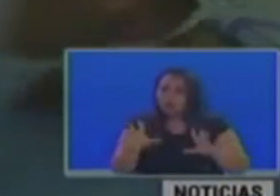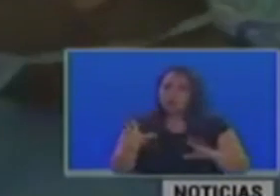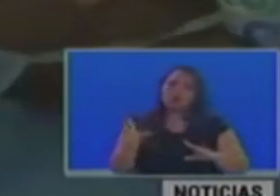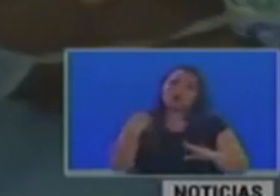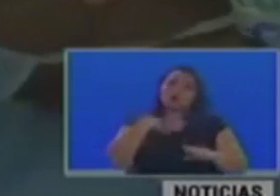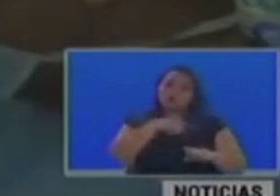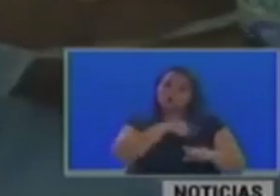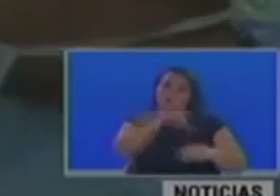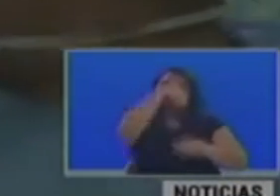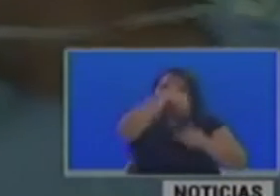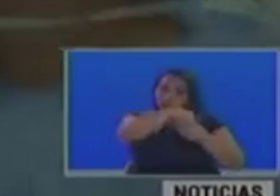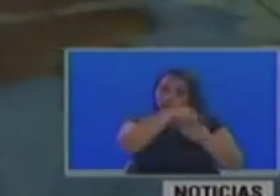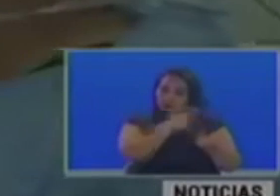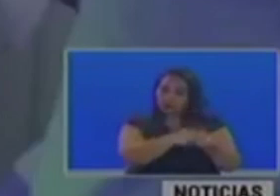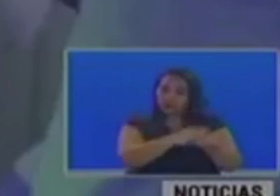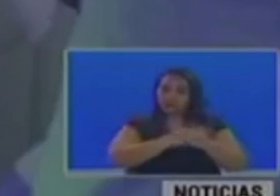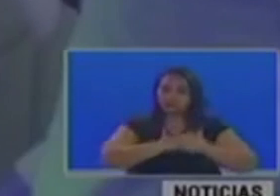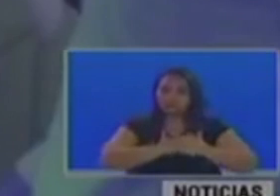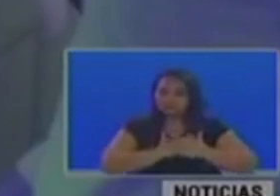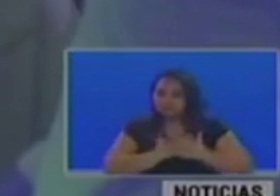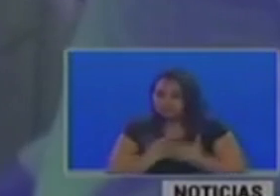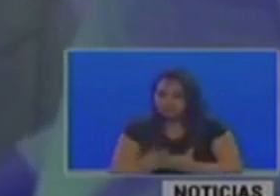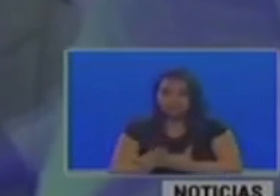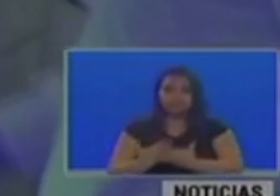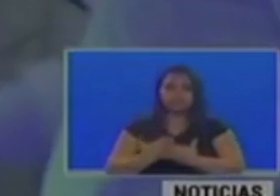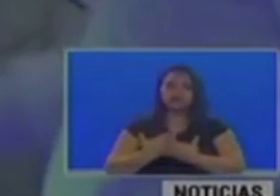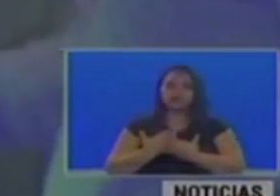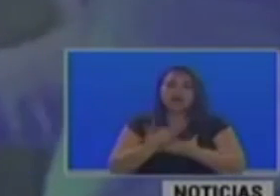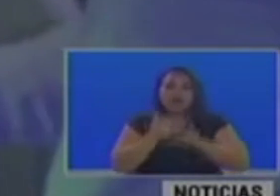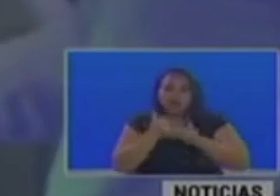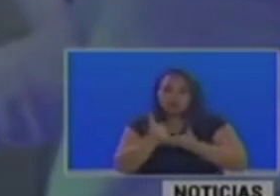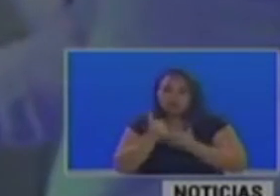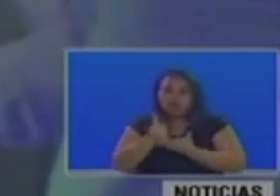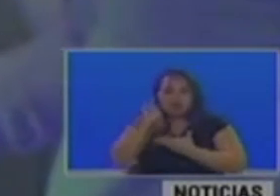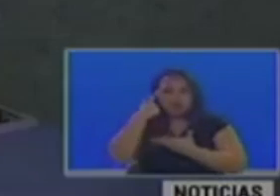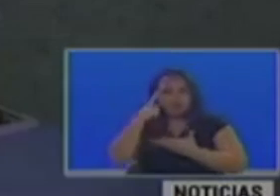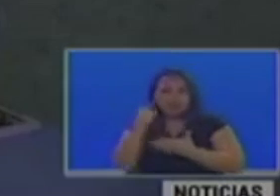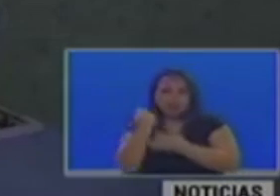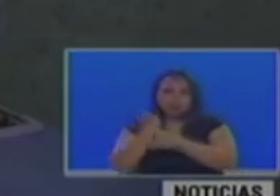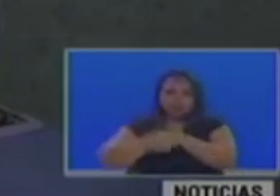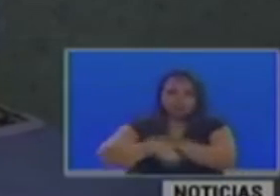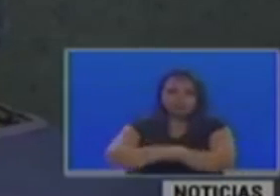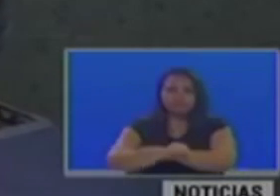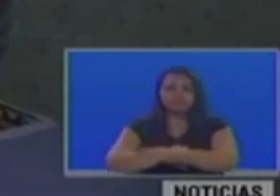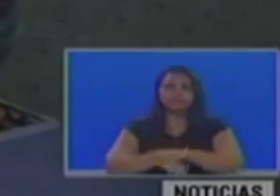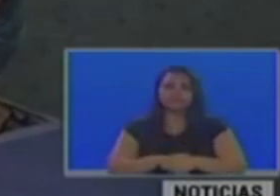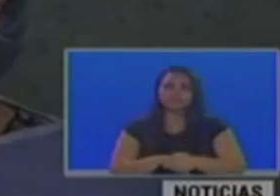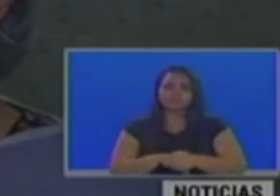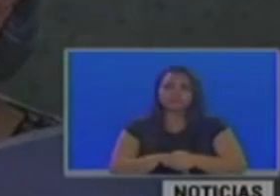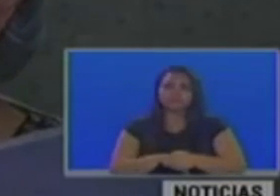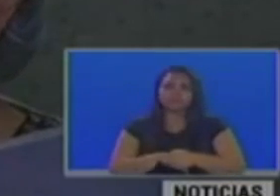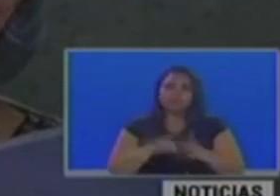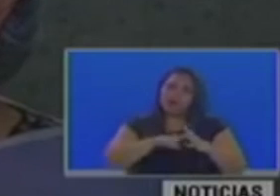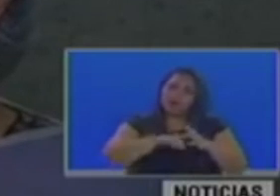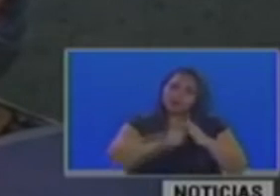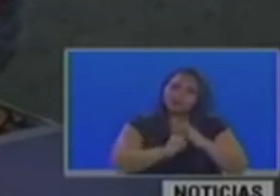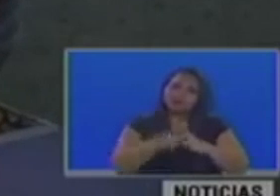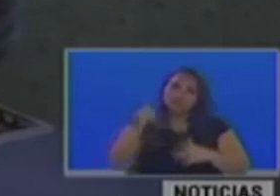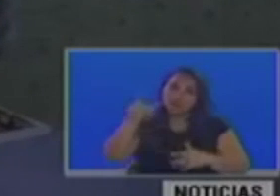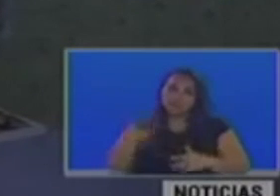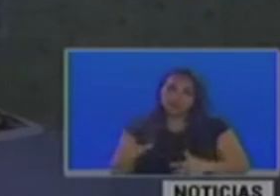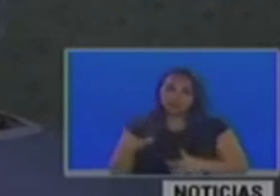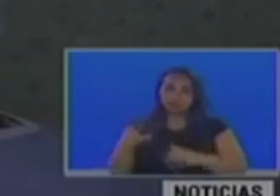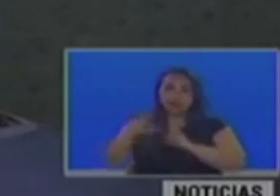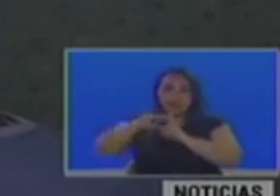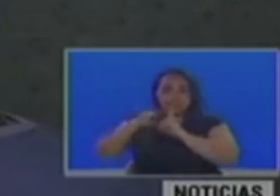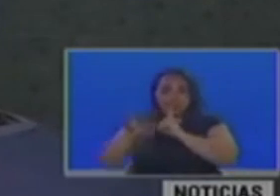complejo estamos en toda la disposición y todas las facilidades para poder atenderlas. Inicialmente la paciente, antes de llegar a entrar